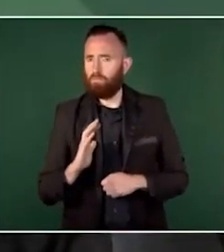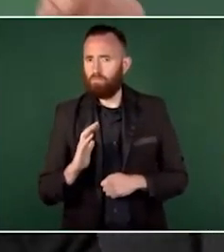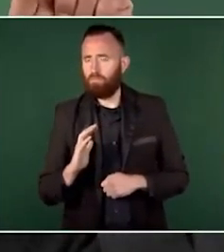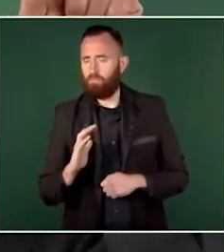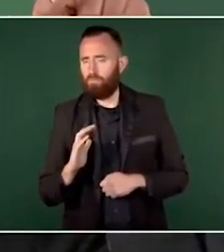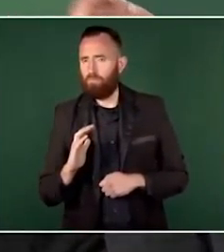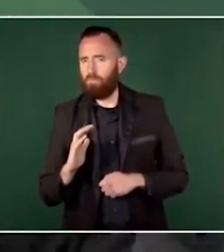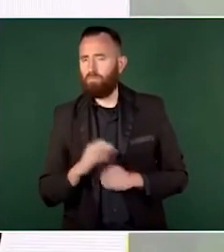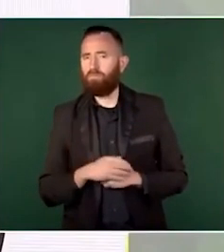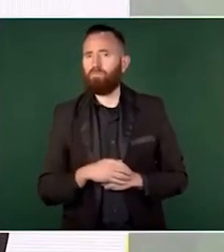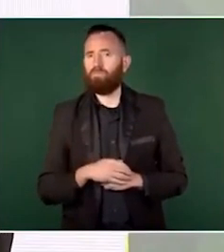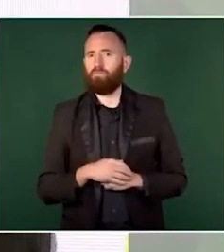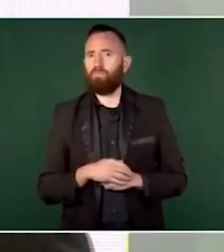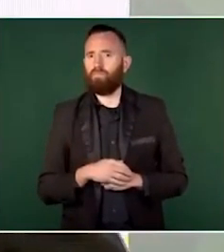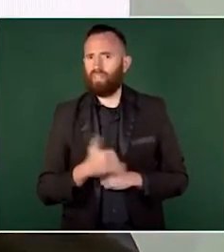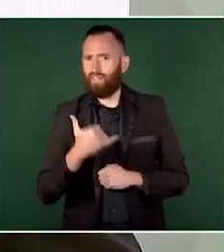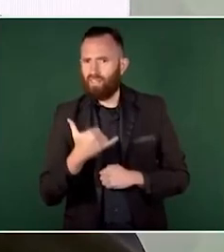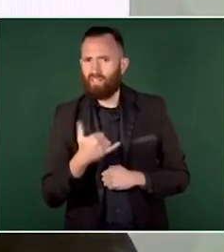se iba sobre